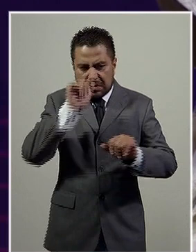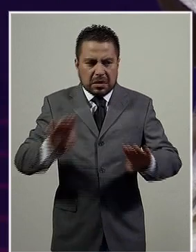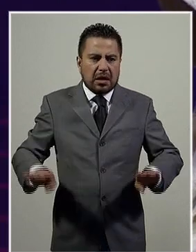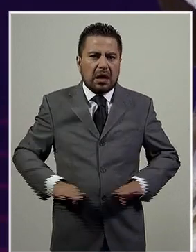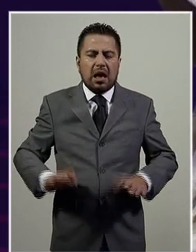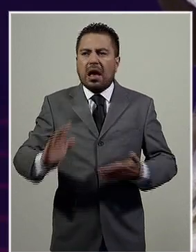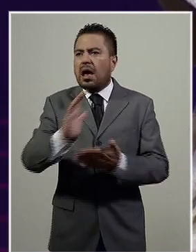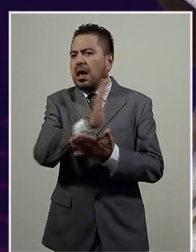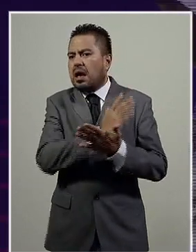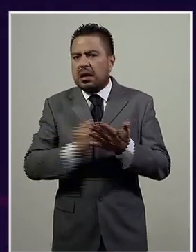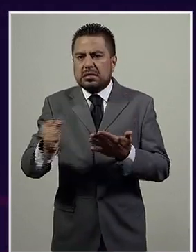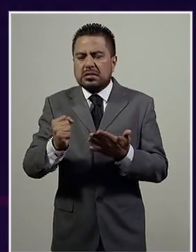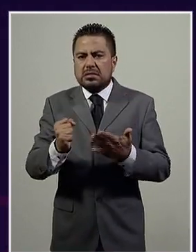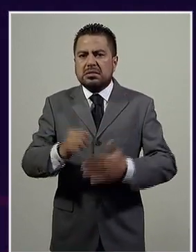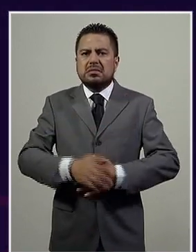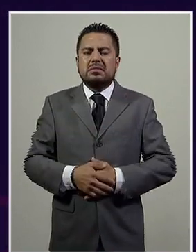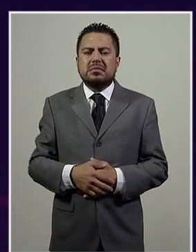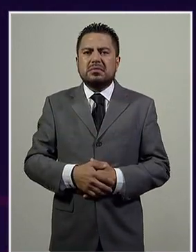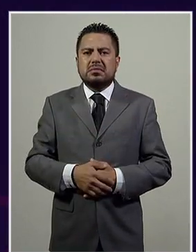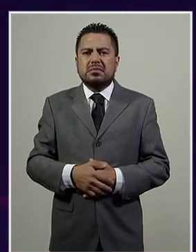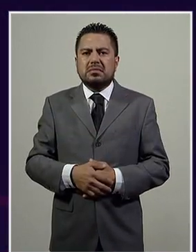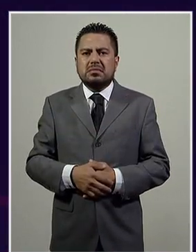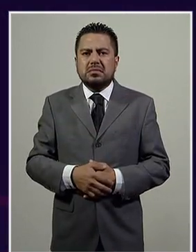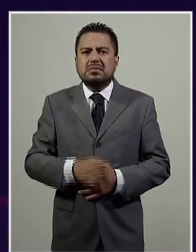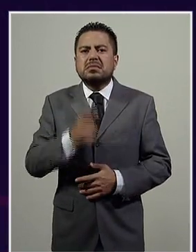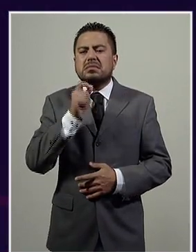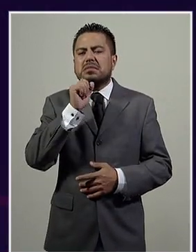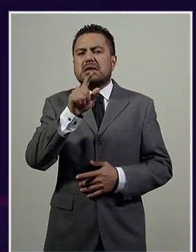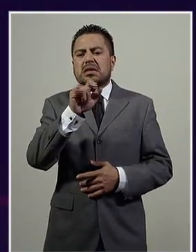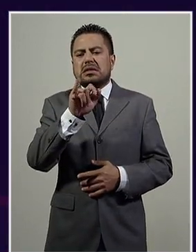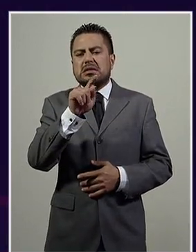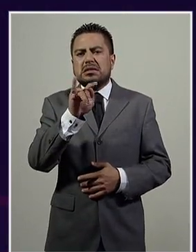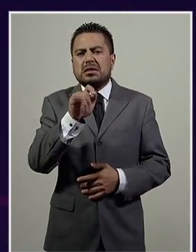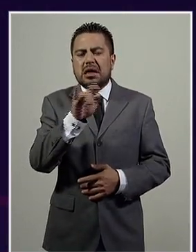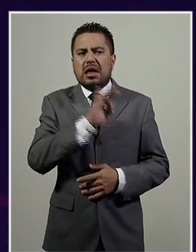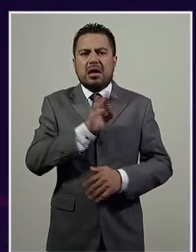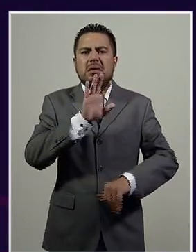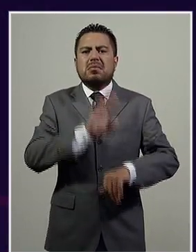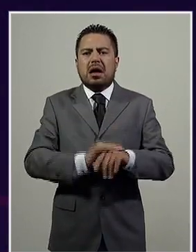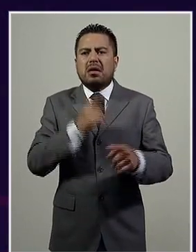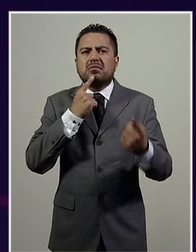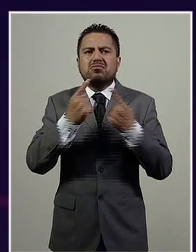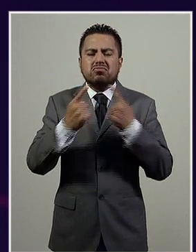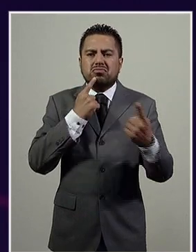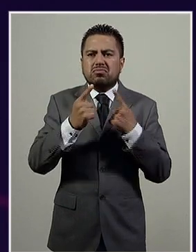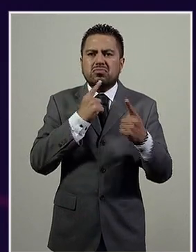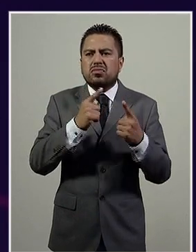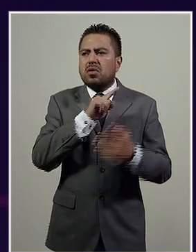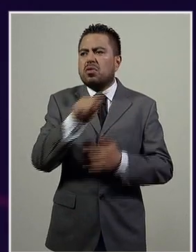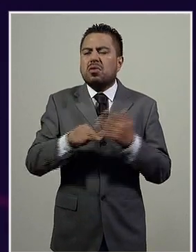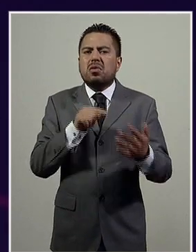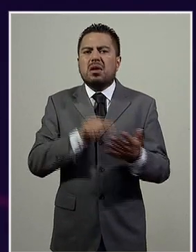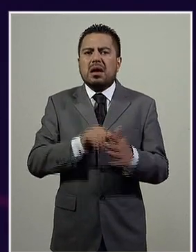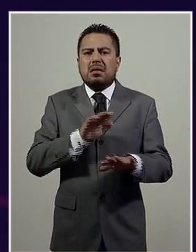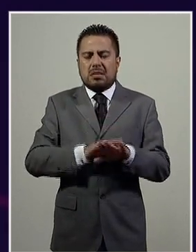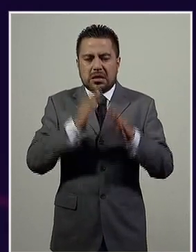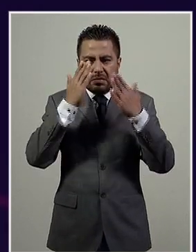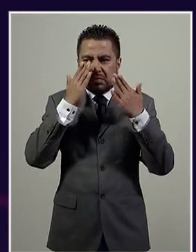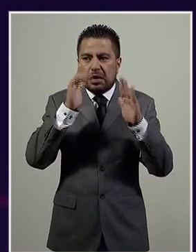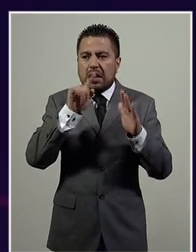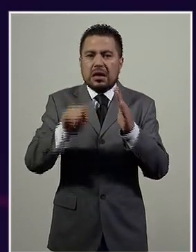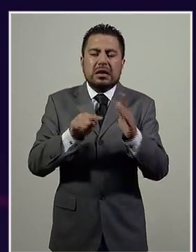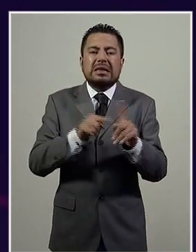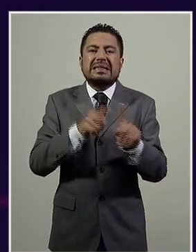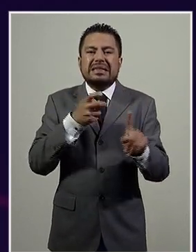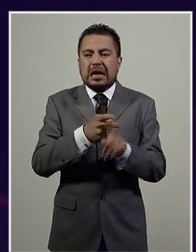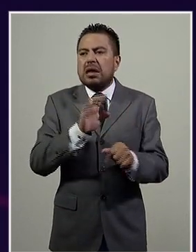adecuadamente garantizados, ¿no? Y la laicidad también nos permite el diálogo desde un lugar de mucha apertura, porque